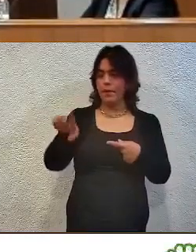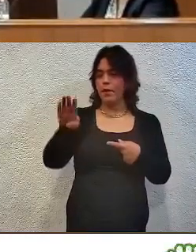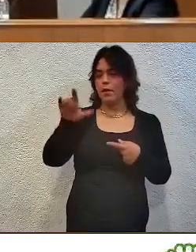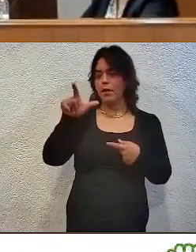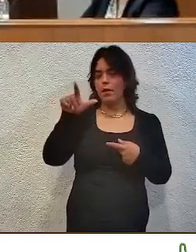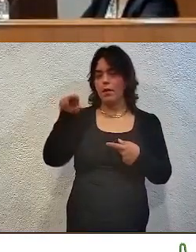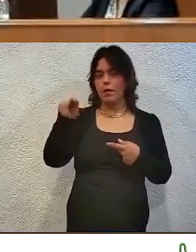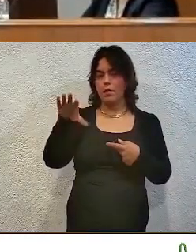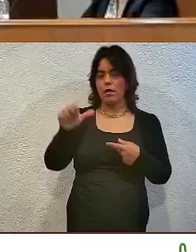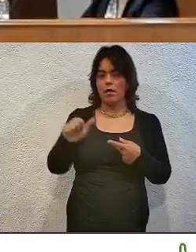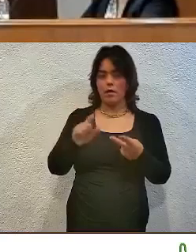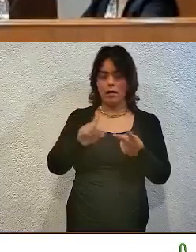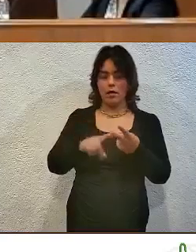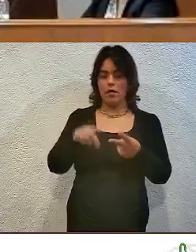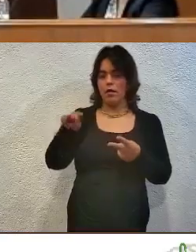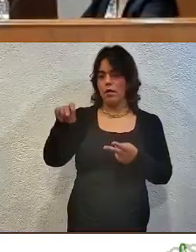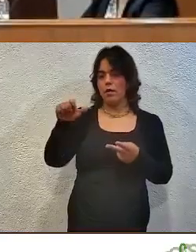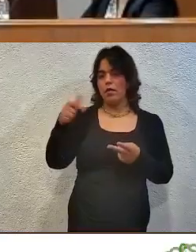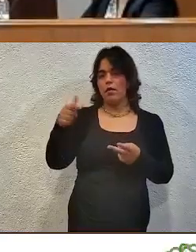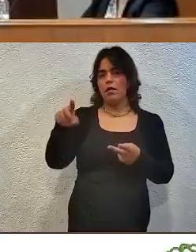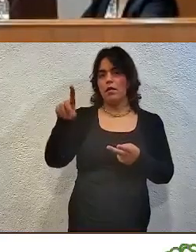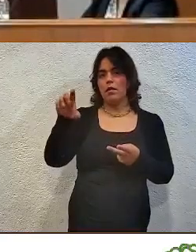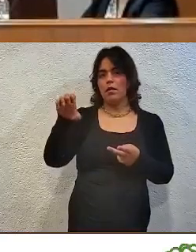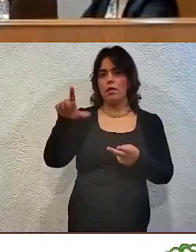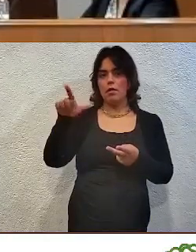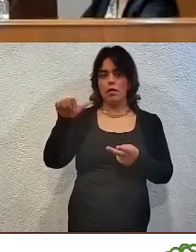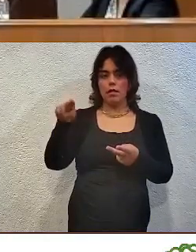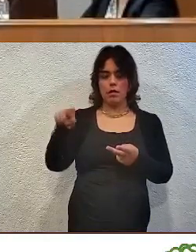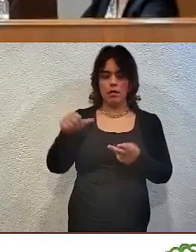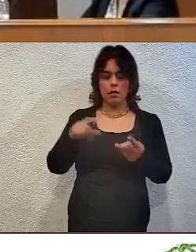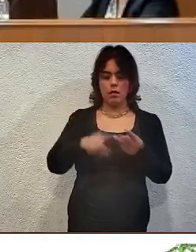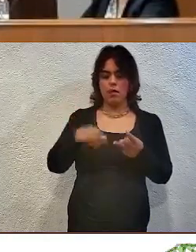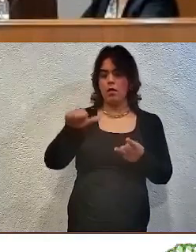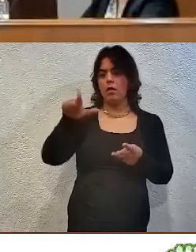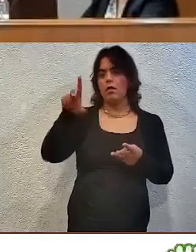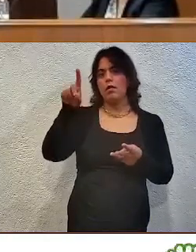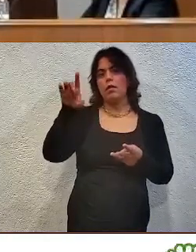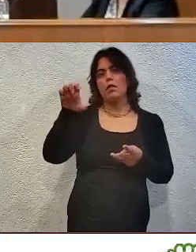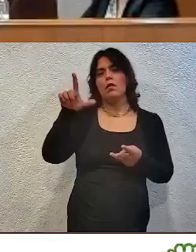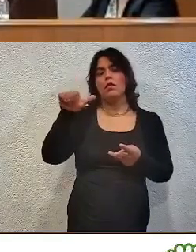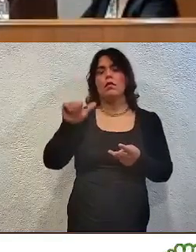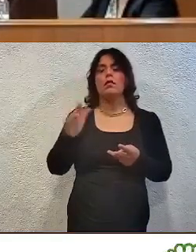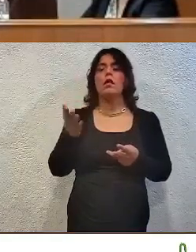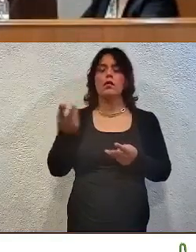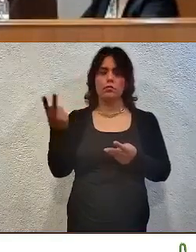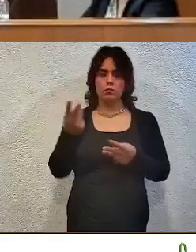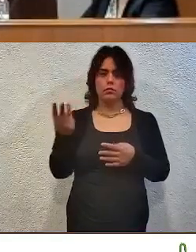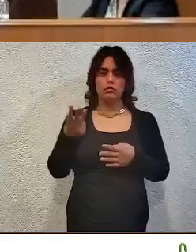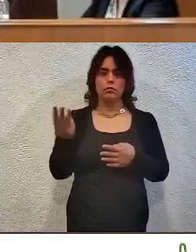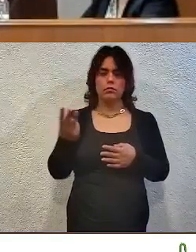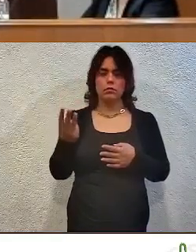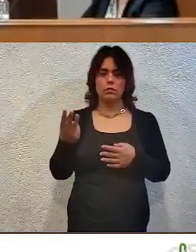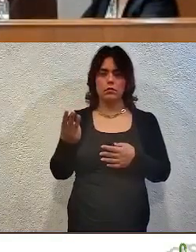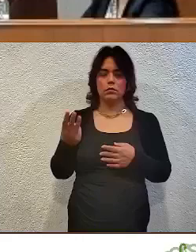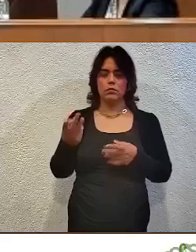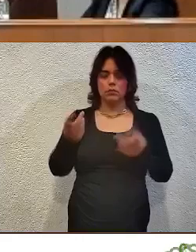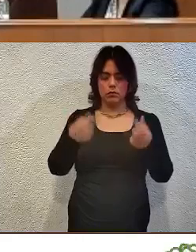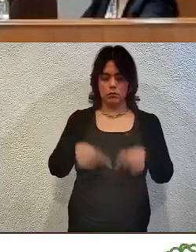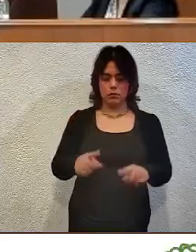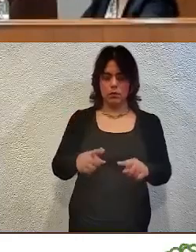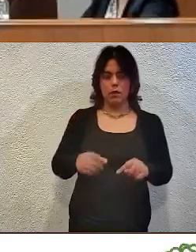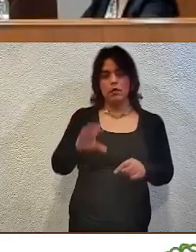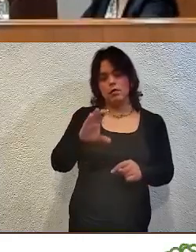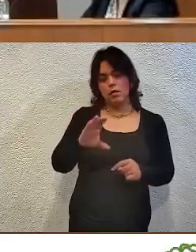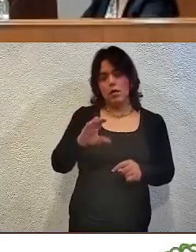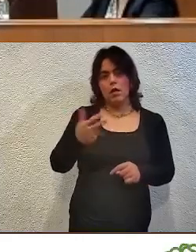González González, Magdalena Suástegui Moctezuma y Adela Sánchez López, conforme a los incisos C y H